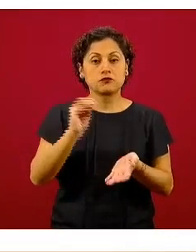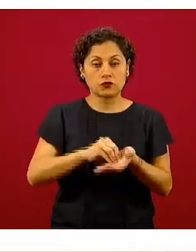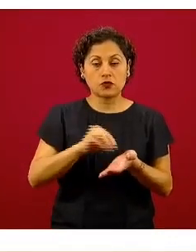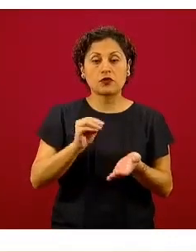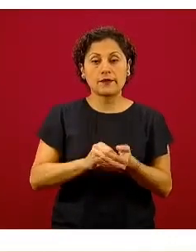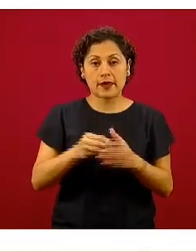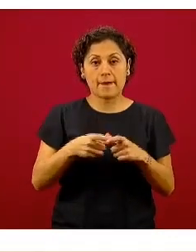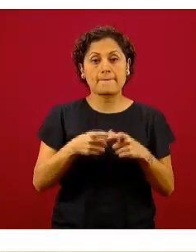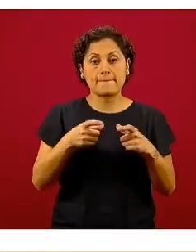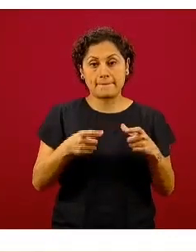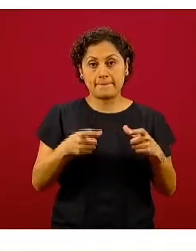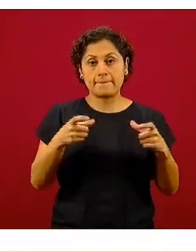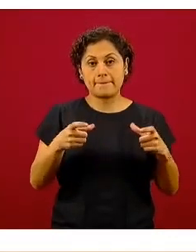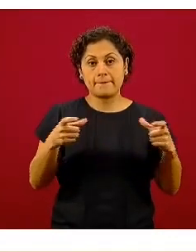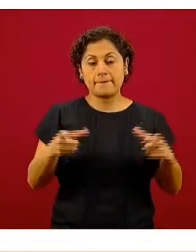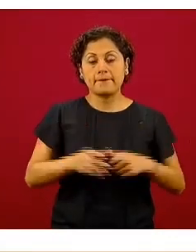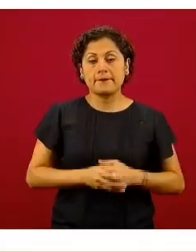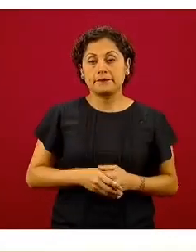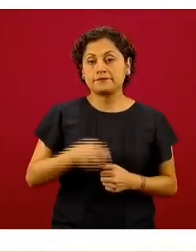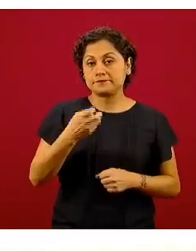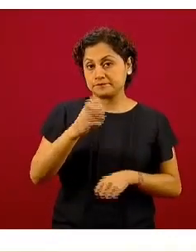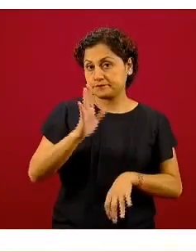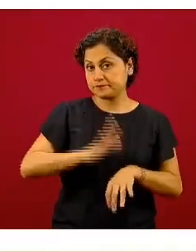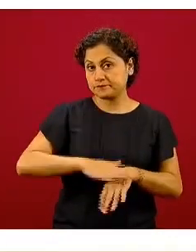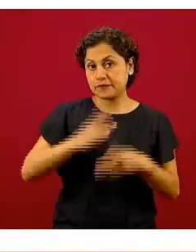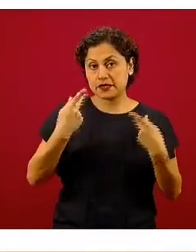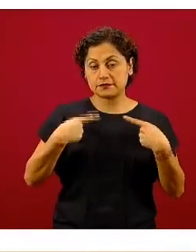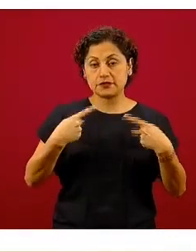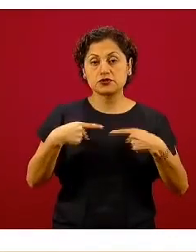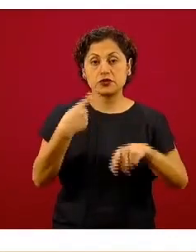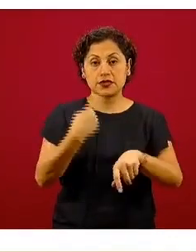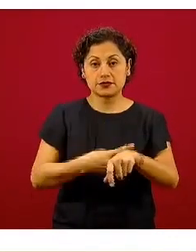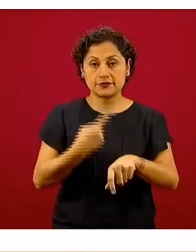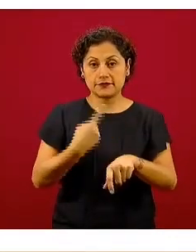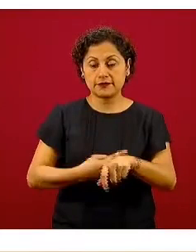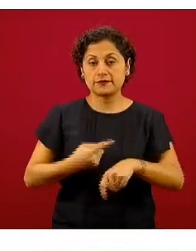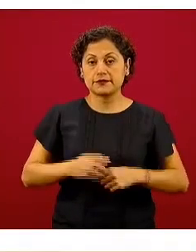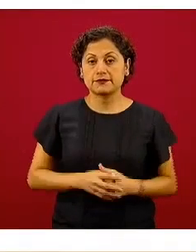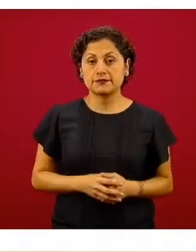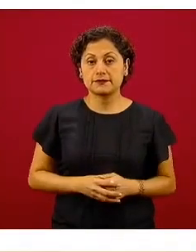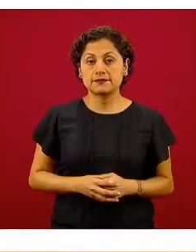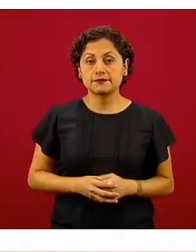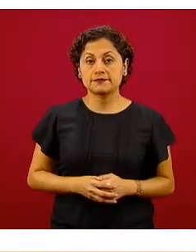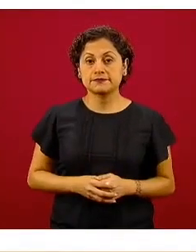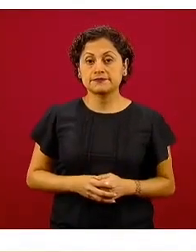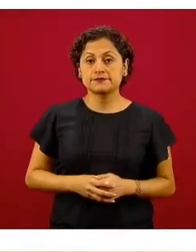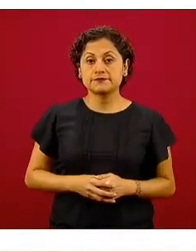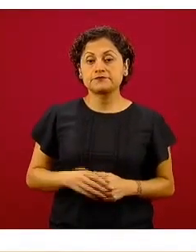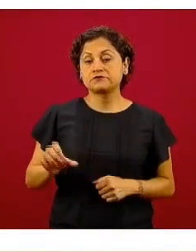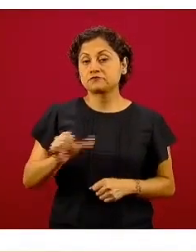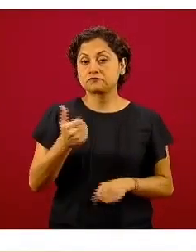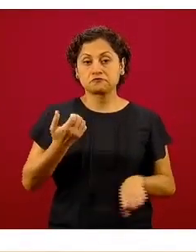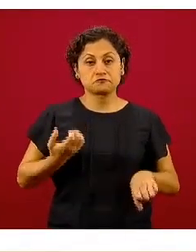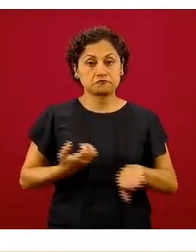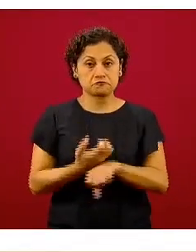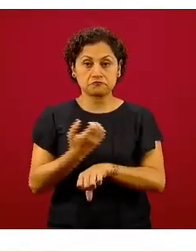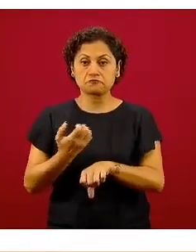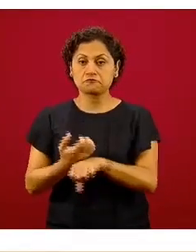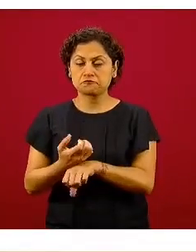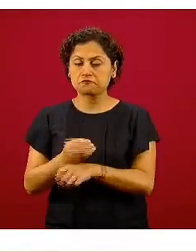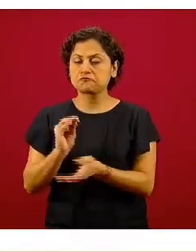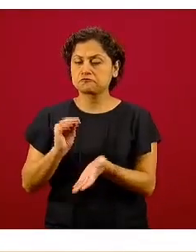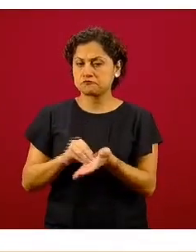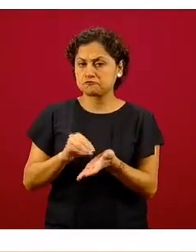epidemia activa o la mayor carga de enfermedad dentro de la epidemia activa en México. Otros estados todavía se mantienen en